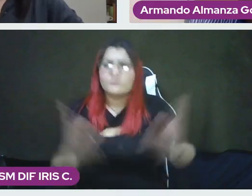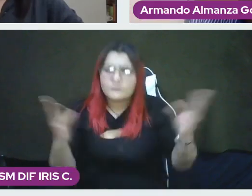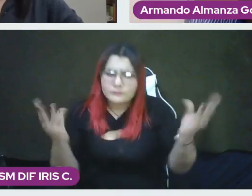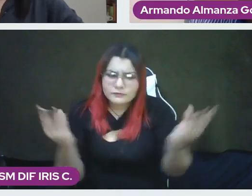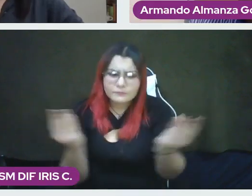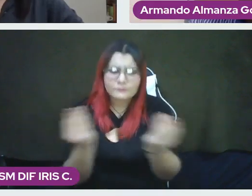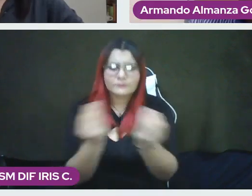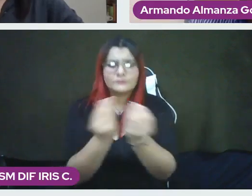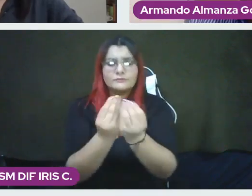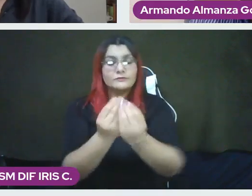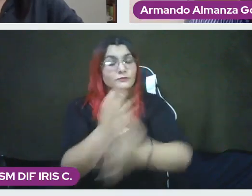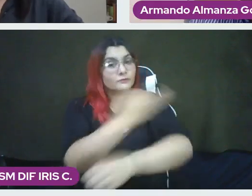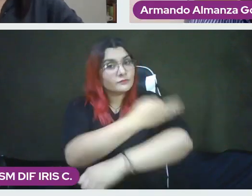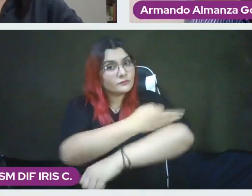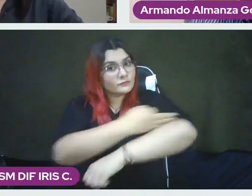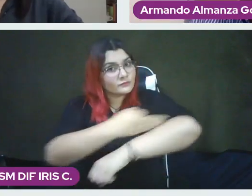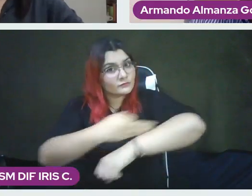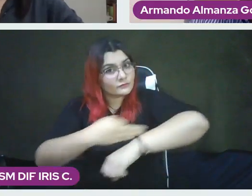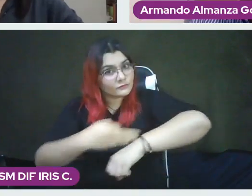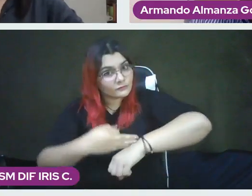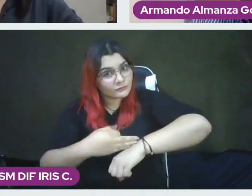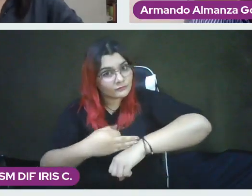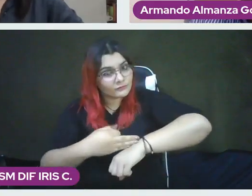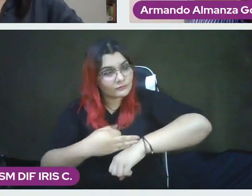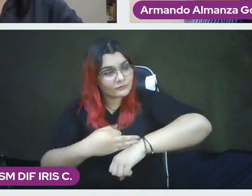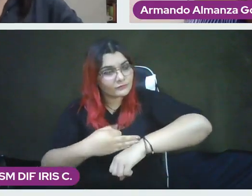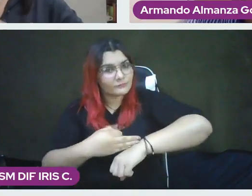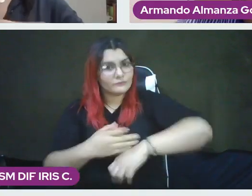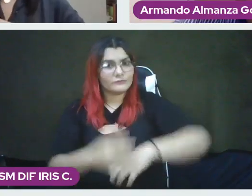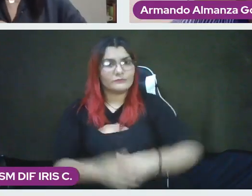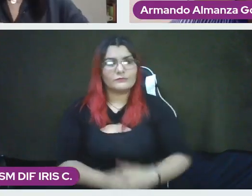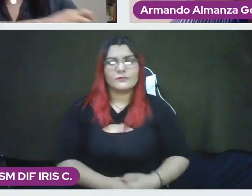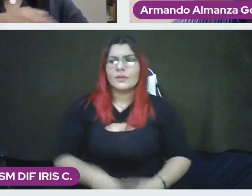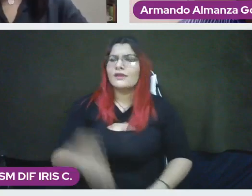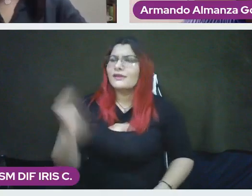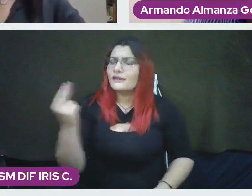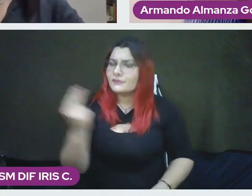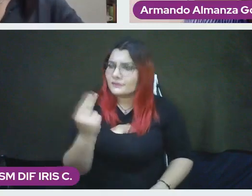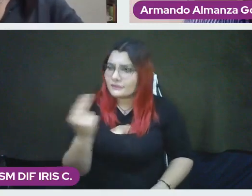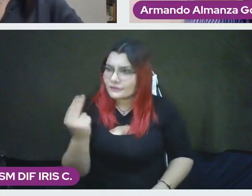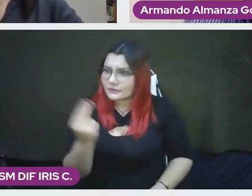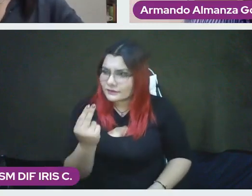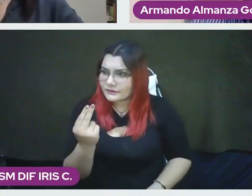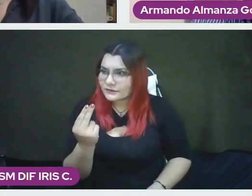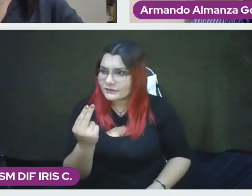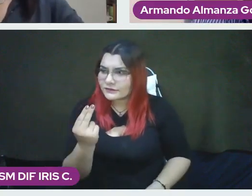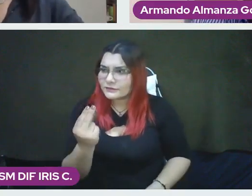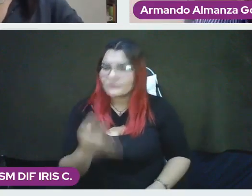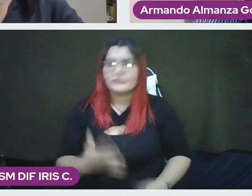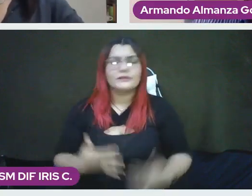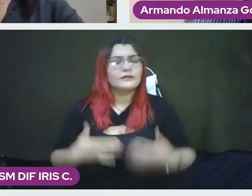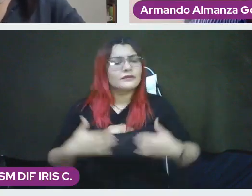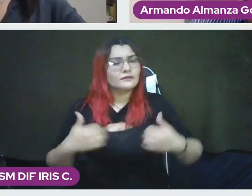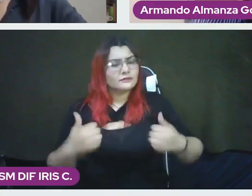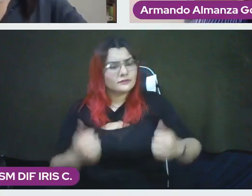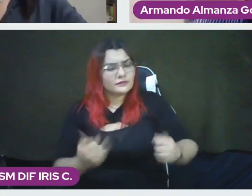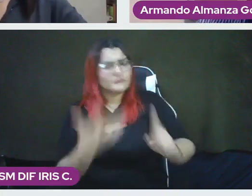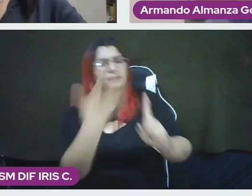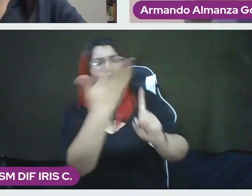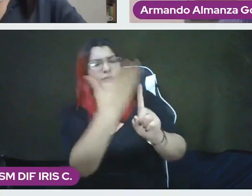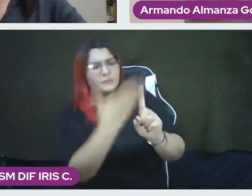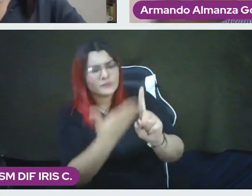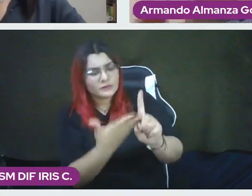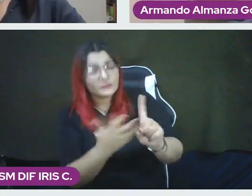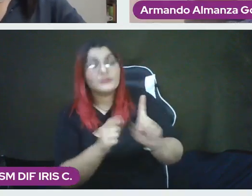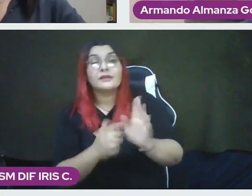¿sí? Si yo no le creo esa necesidad de que se identifique con la familia, entonces el joven